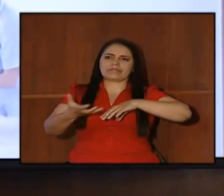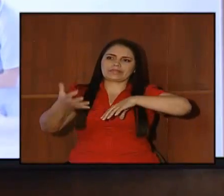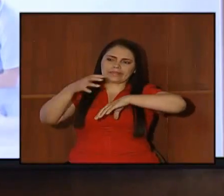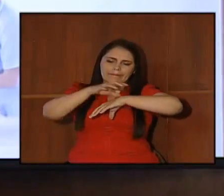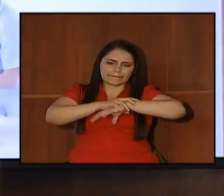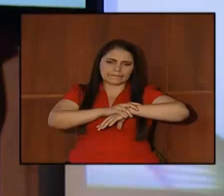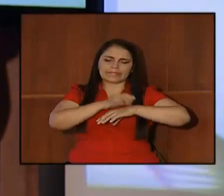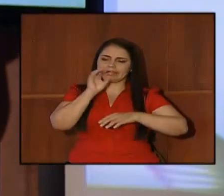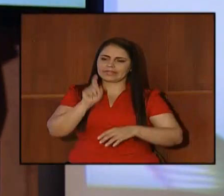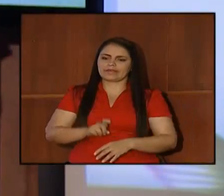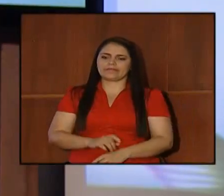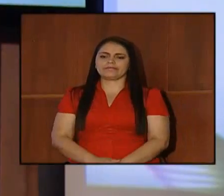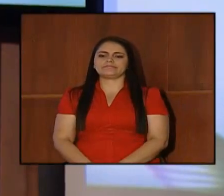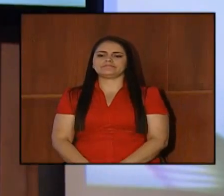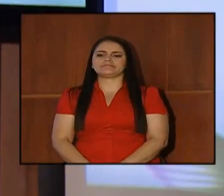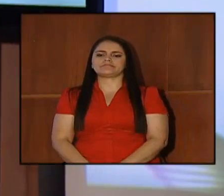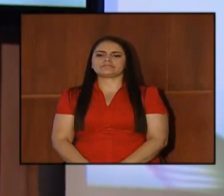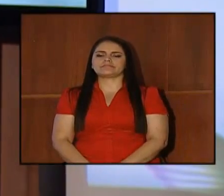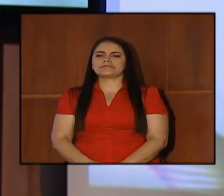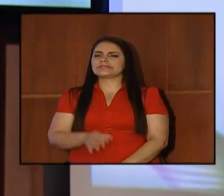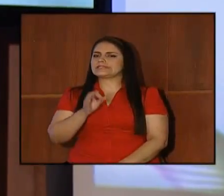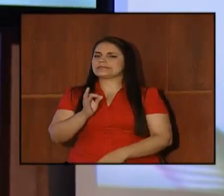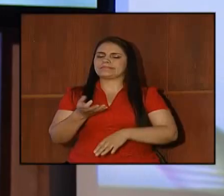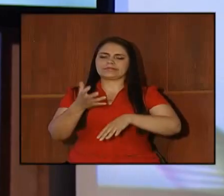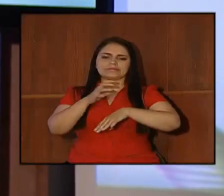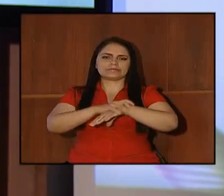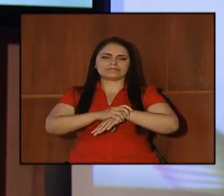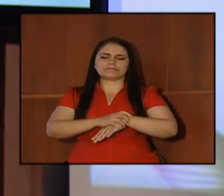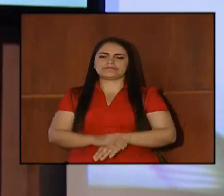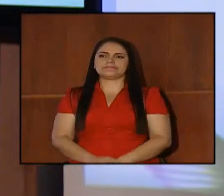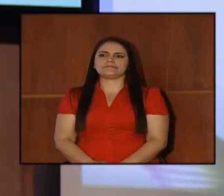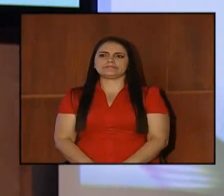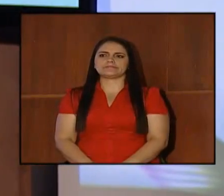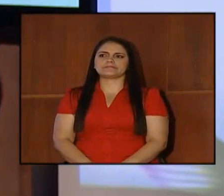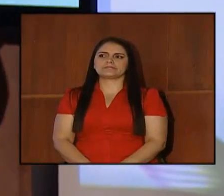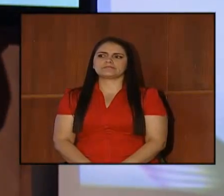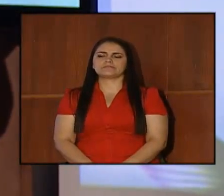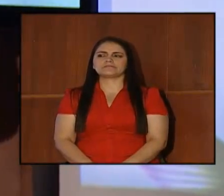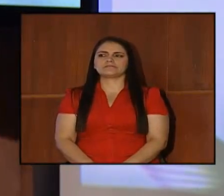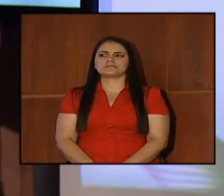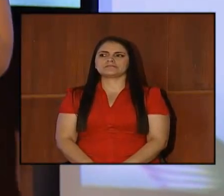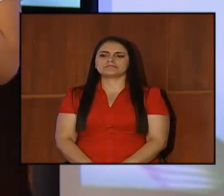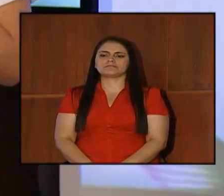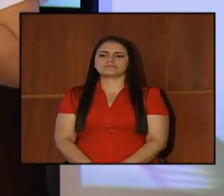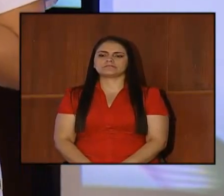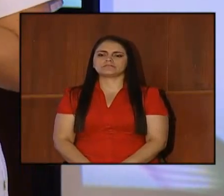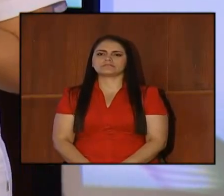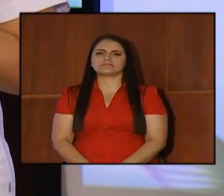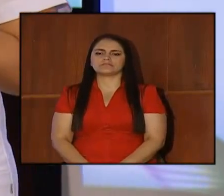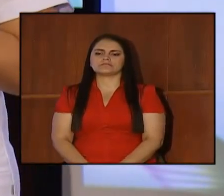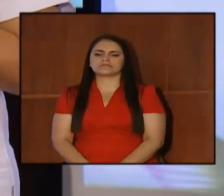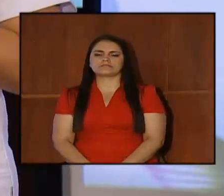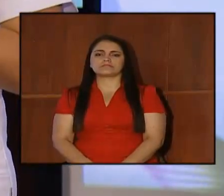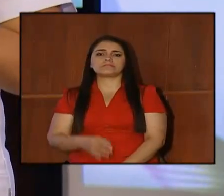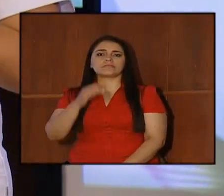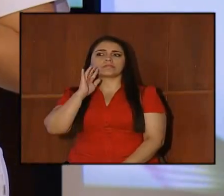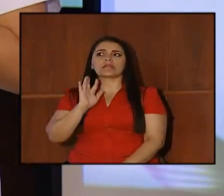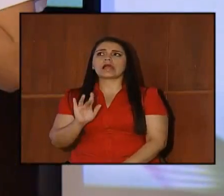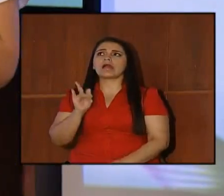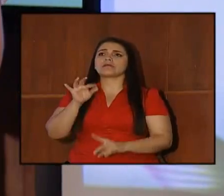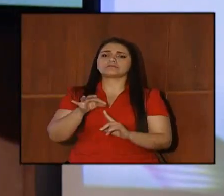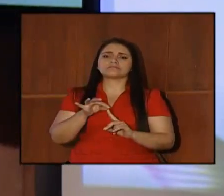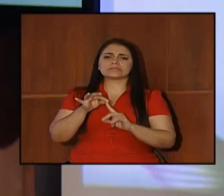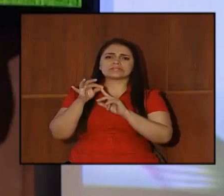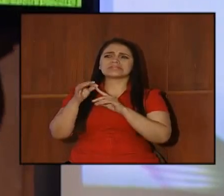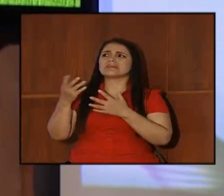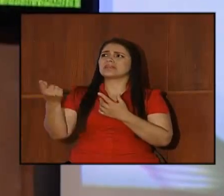dejan destapadas, las heridas hay que taparlas. Si no me han indicado algo especial para taparla, un